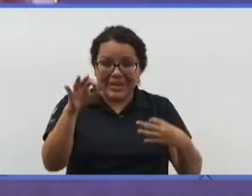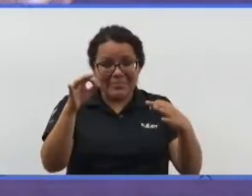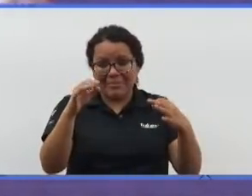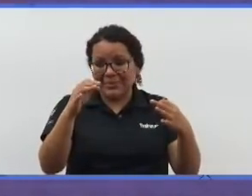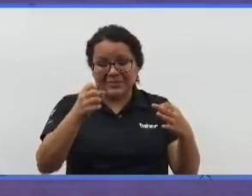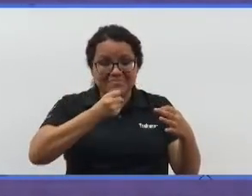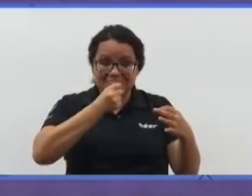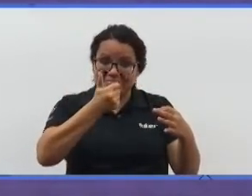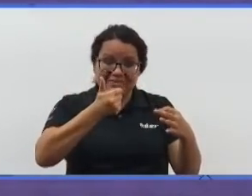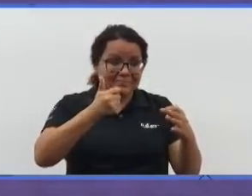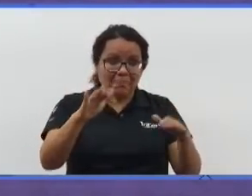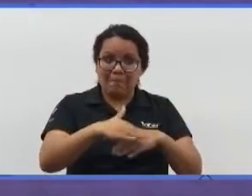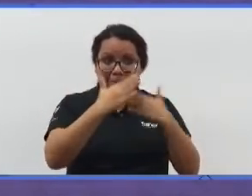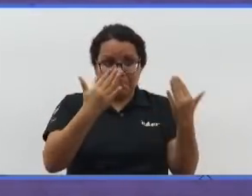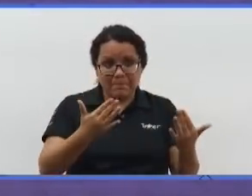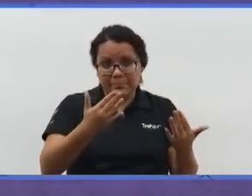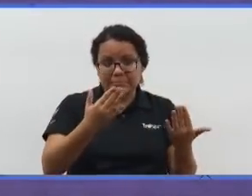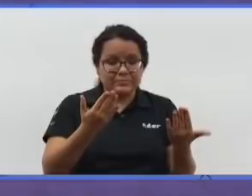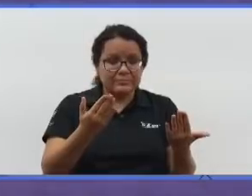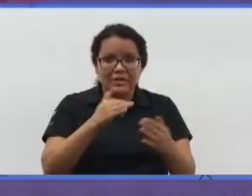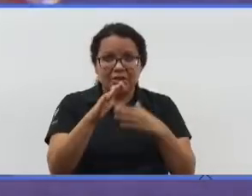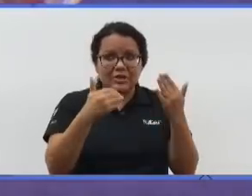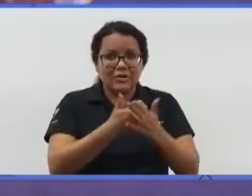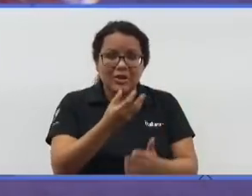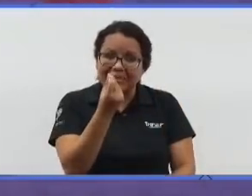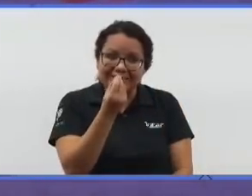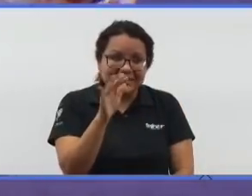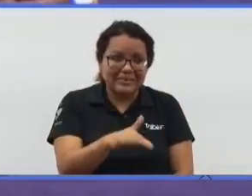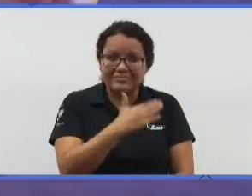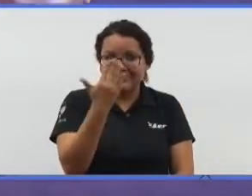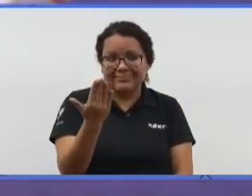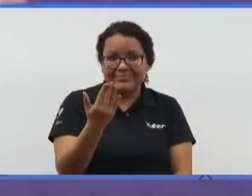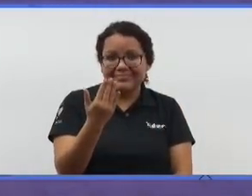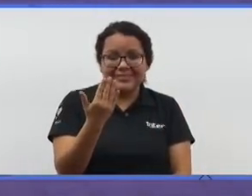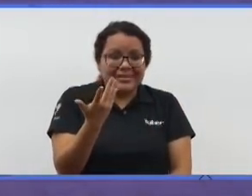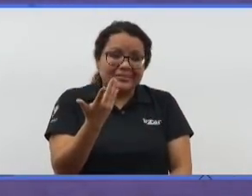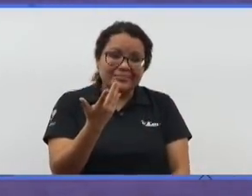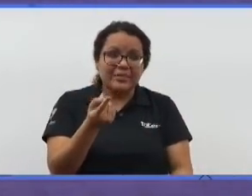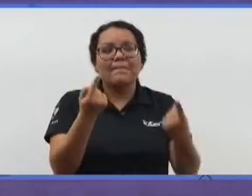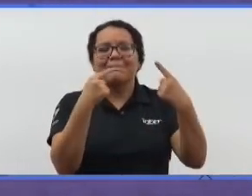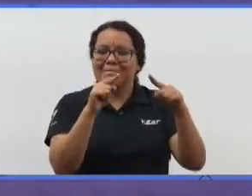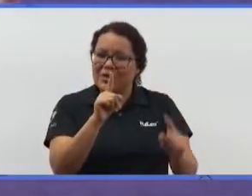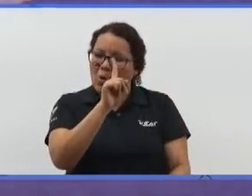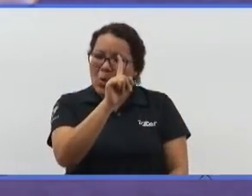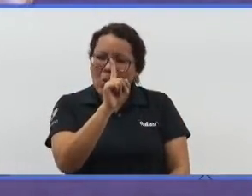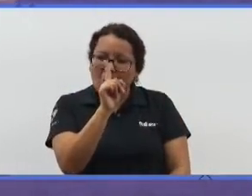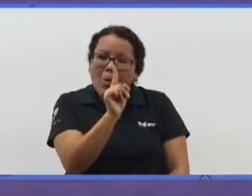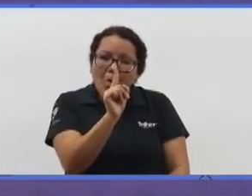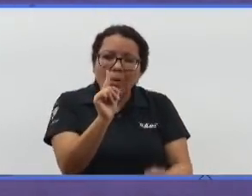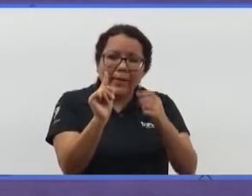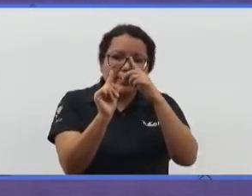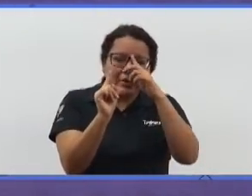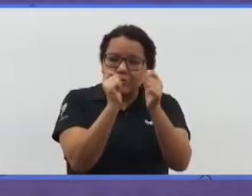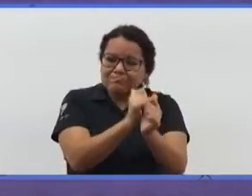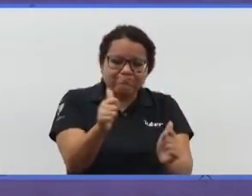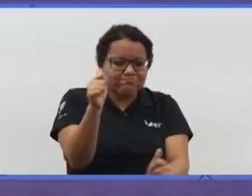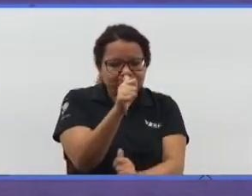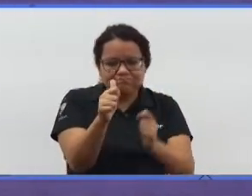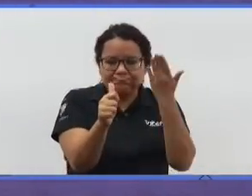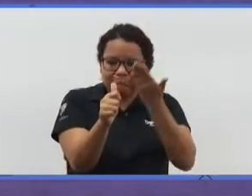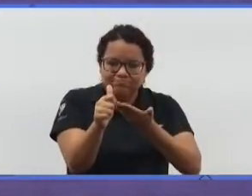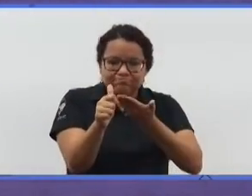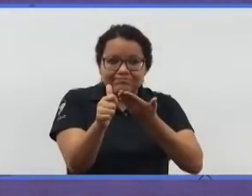están caminando yo sé que el escrito no se ha presentado yo sé que no tienes el dinero para conciliar pero tenés una cosa que sobre toda cosa